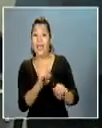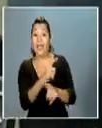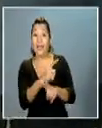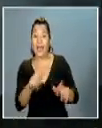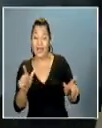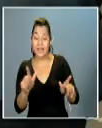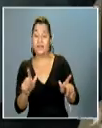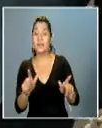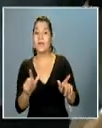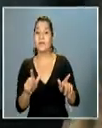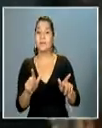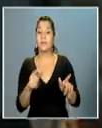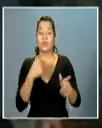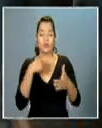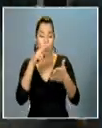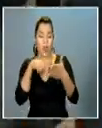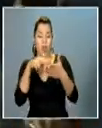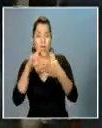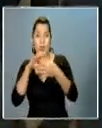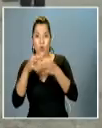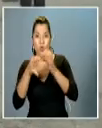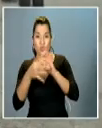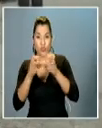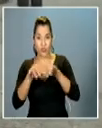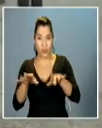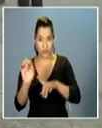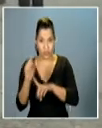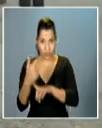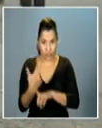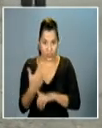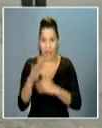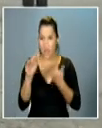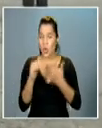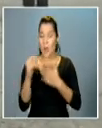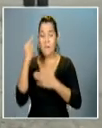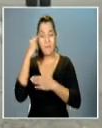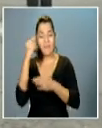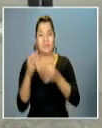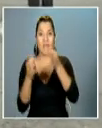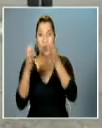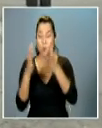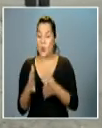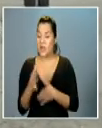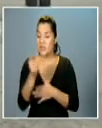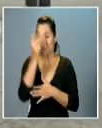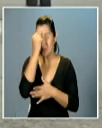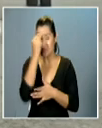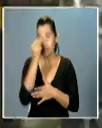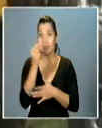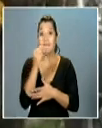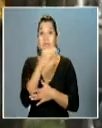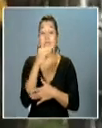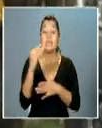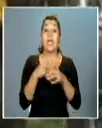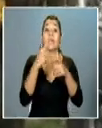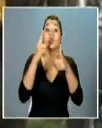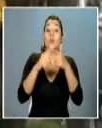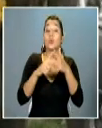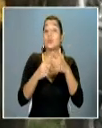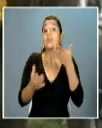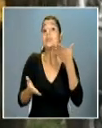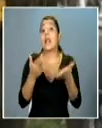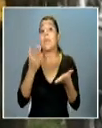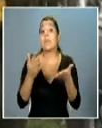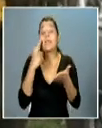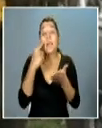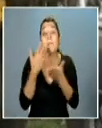las redes sociales. Todo el mundo considera que el juez fue muy inepto, que el fiscal hizo mal el trabajo, y puede que la prueba, los